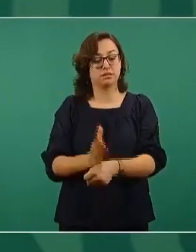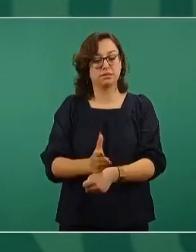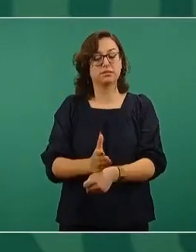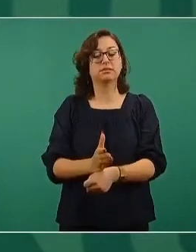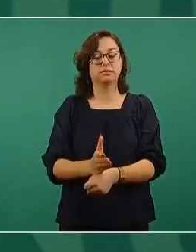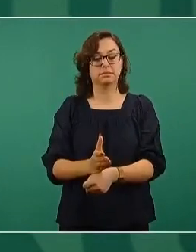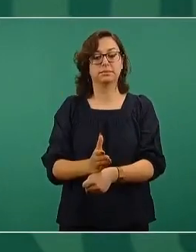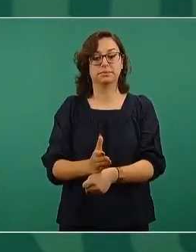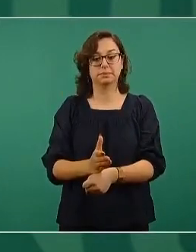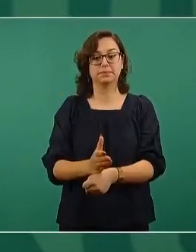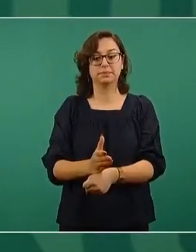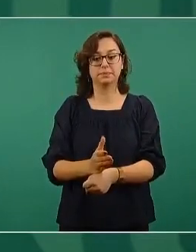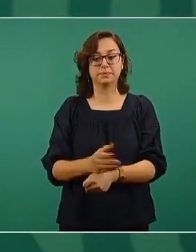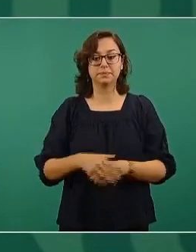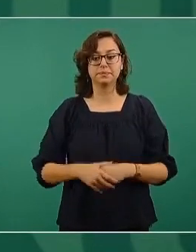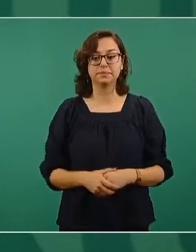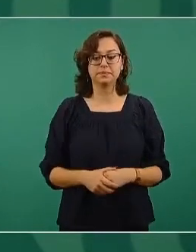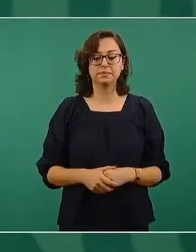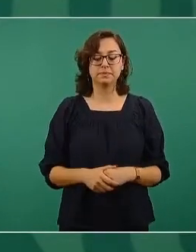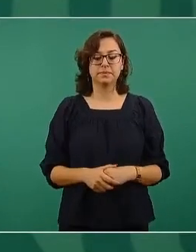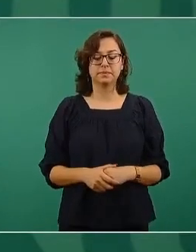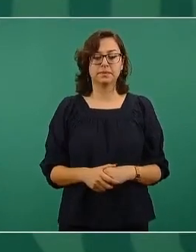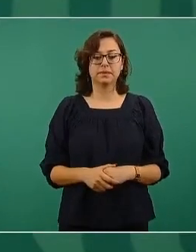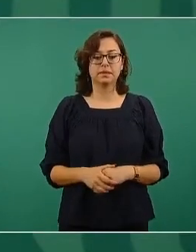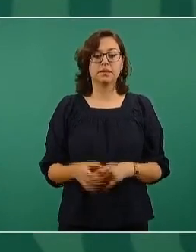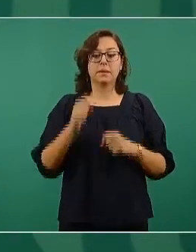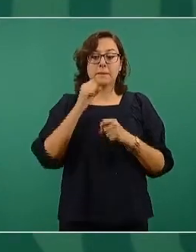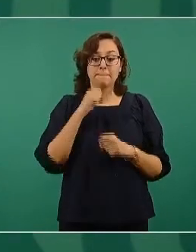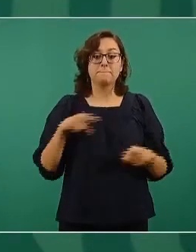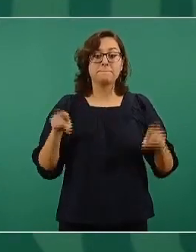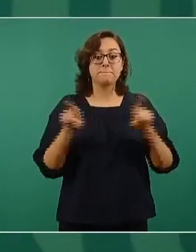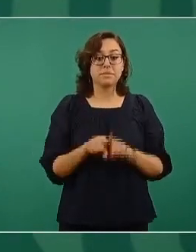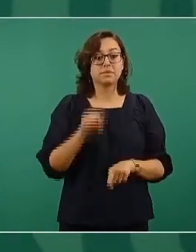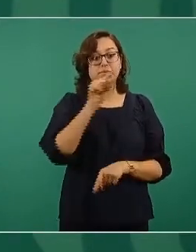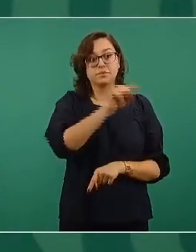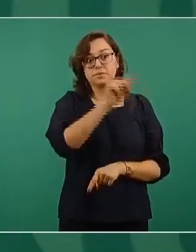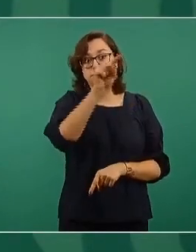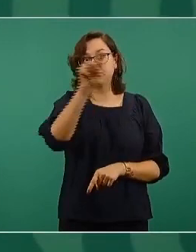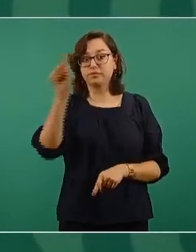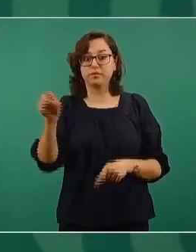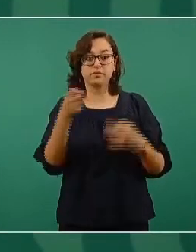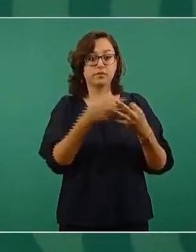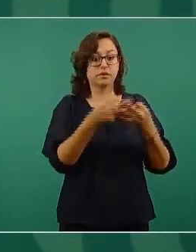Y también los dueños de los predios